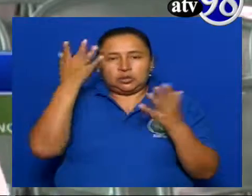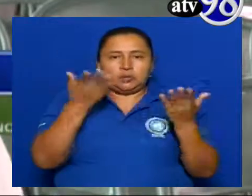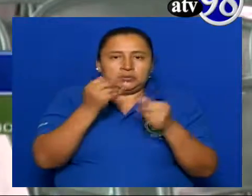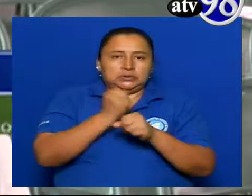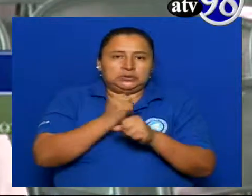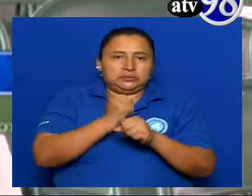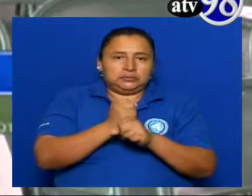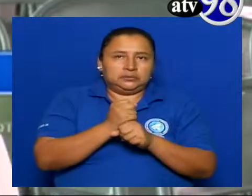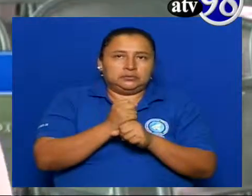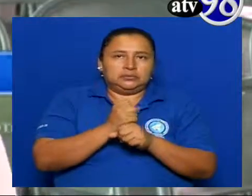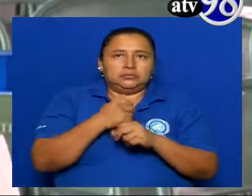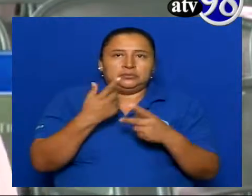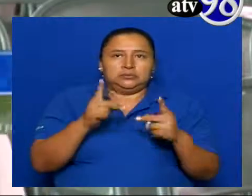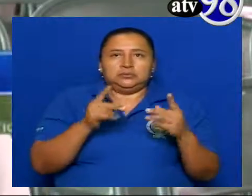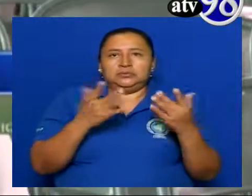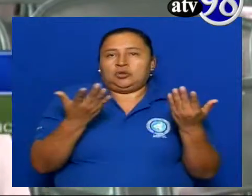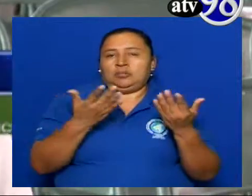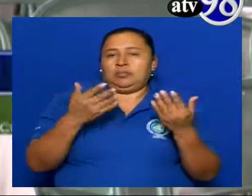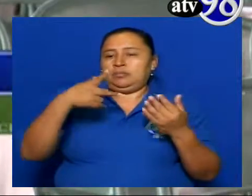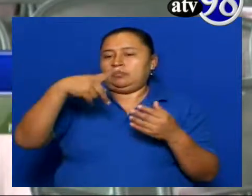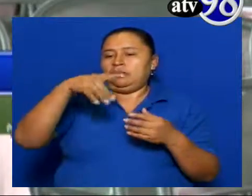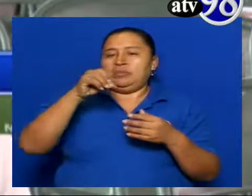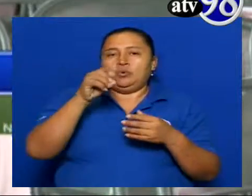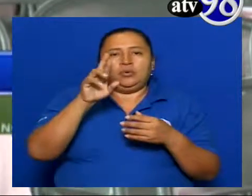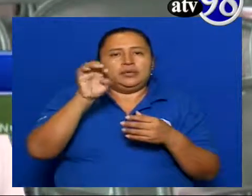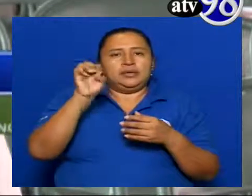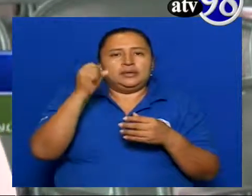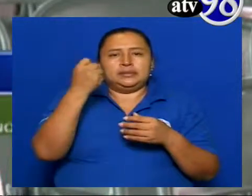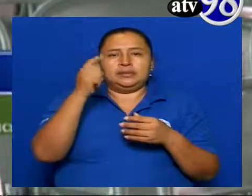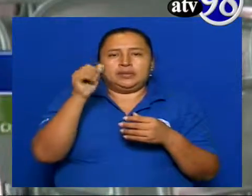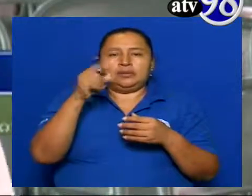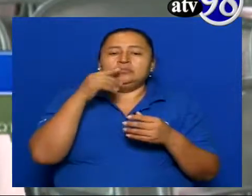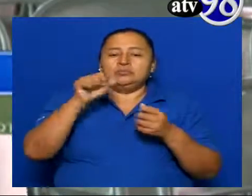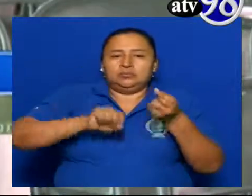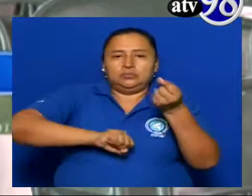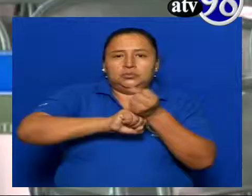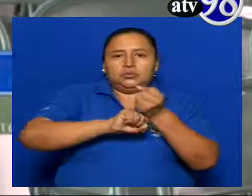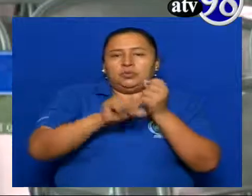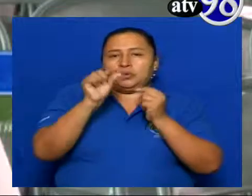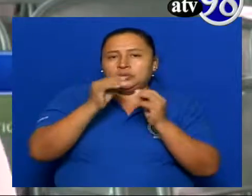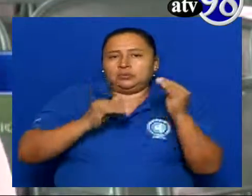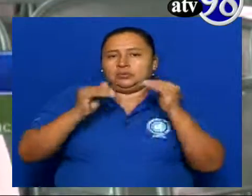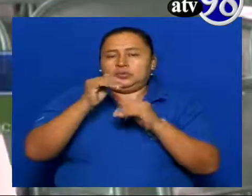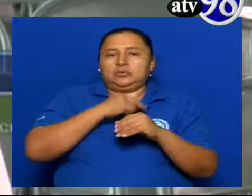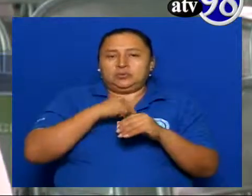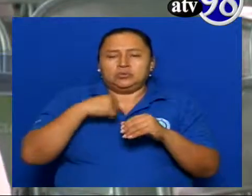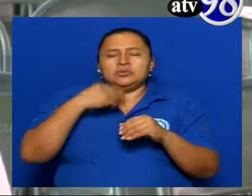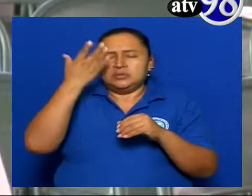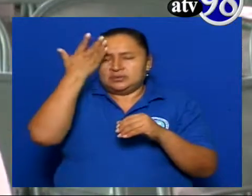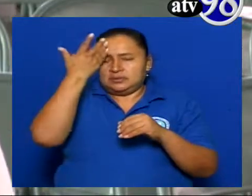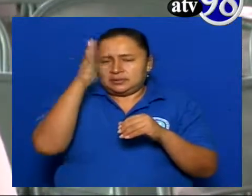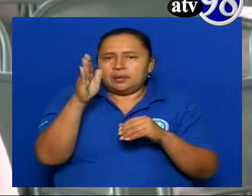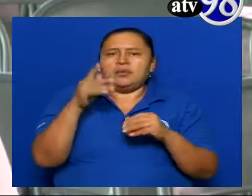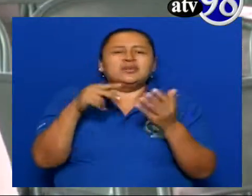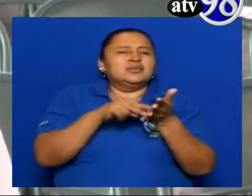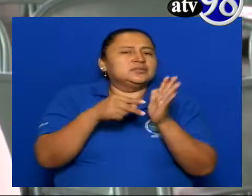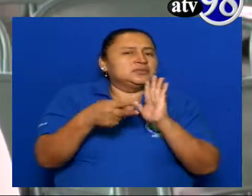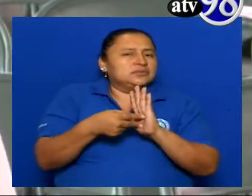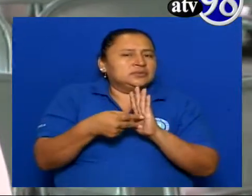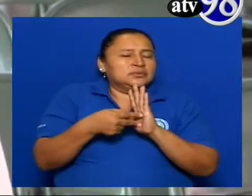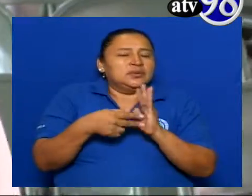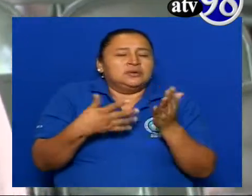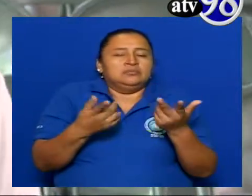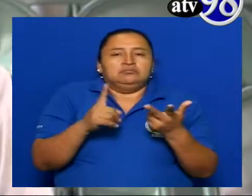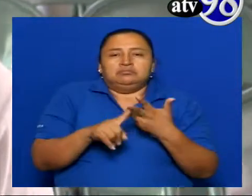trabaja y sobre los poderes del Estado. Así nos reforzamos un poco más nosotros y sabemos en qué consiste